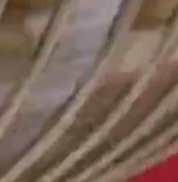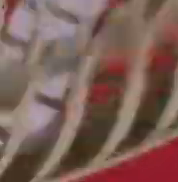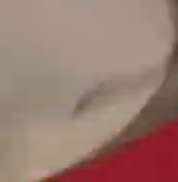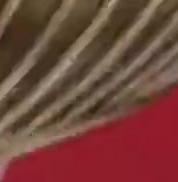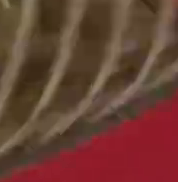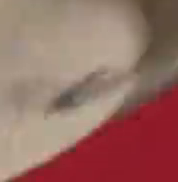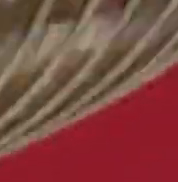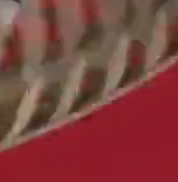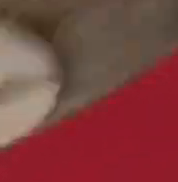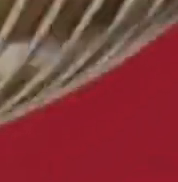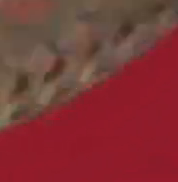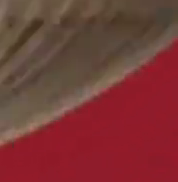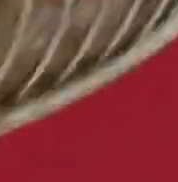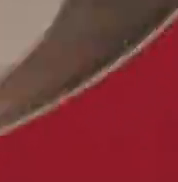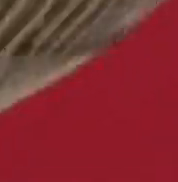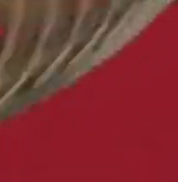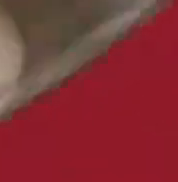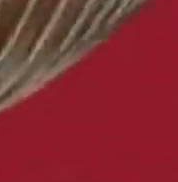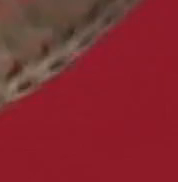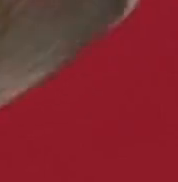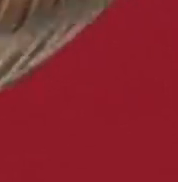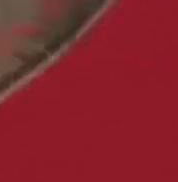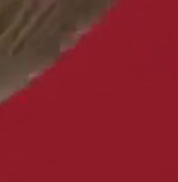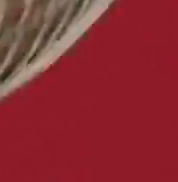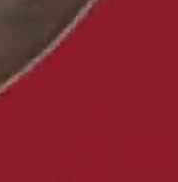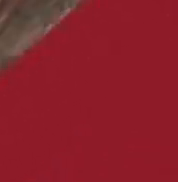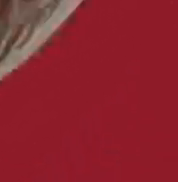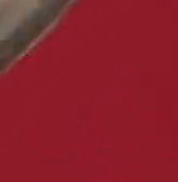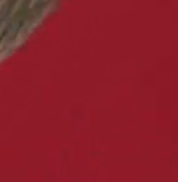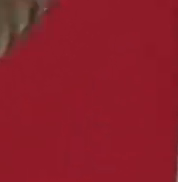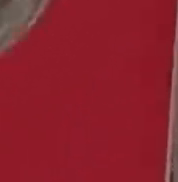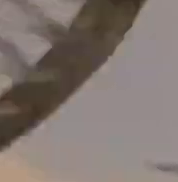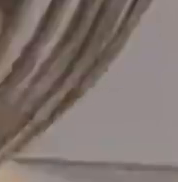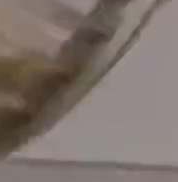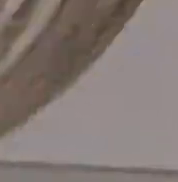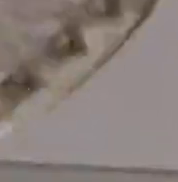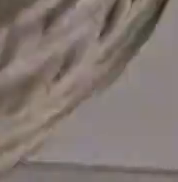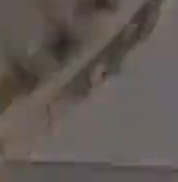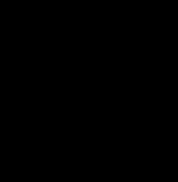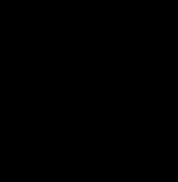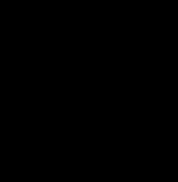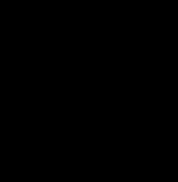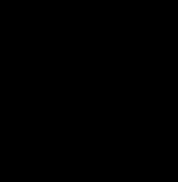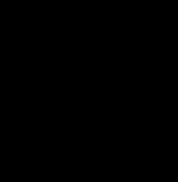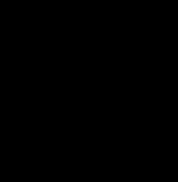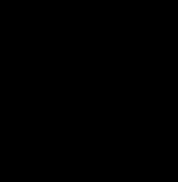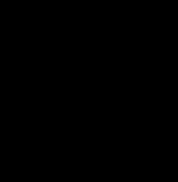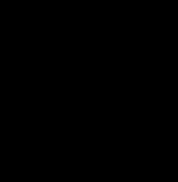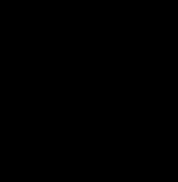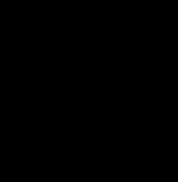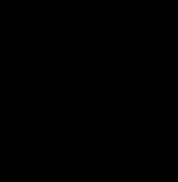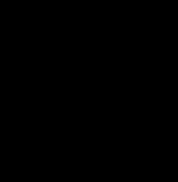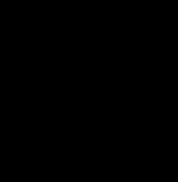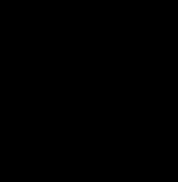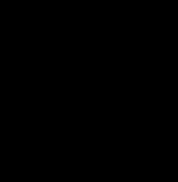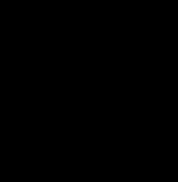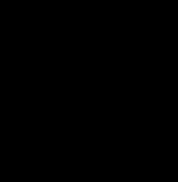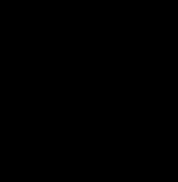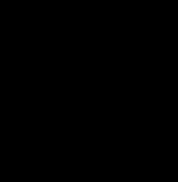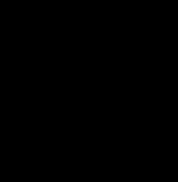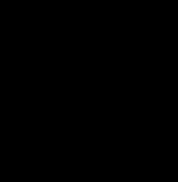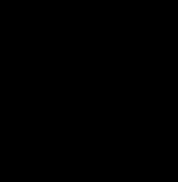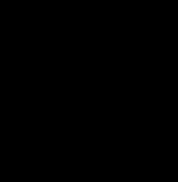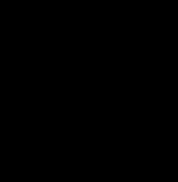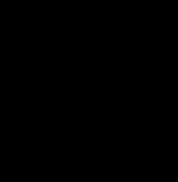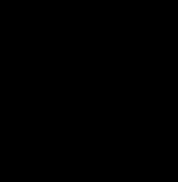Los Chances. Todos los martes y viernes a las 7:30 de la noche. Solo en 13.